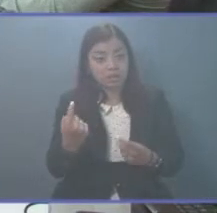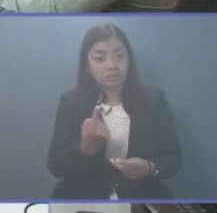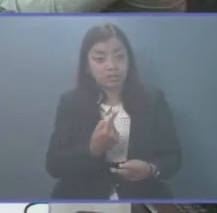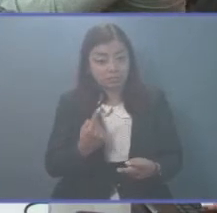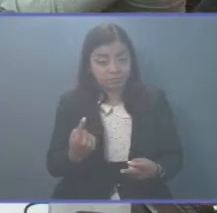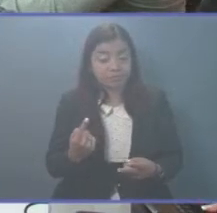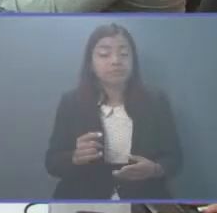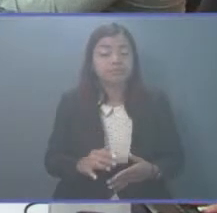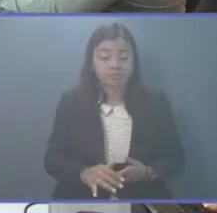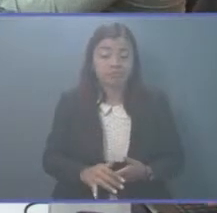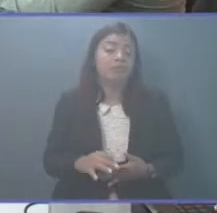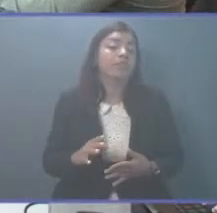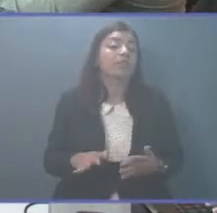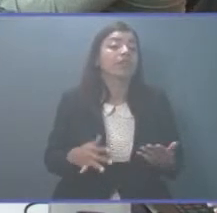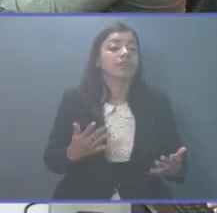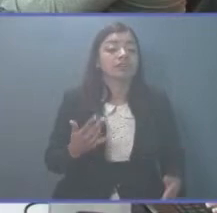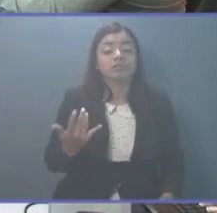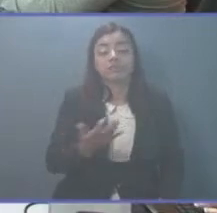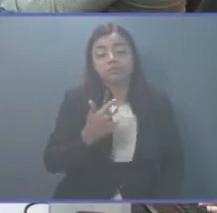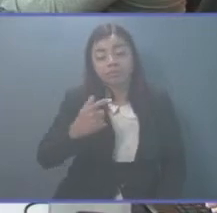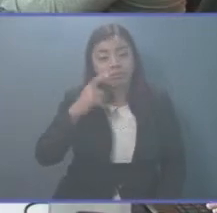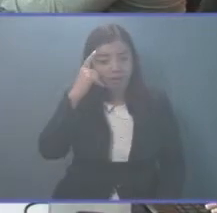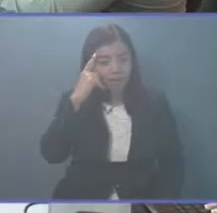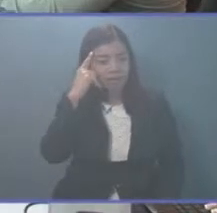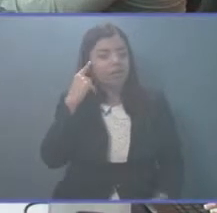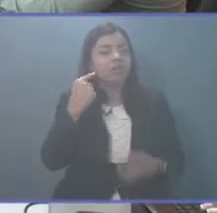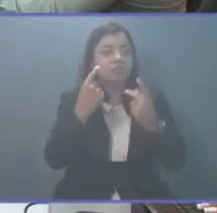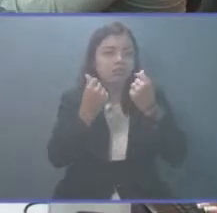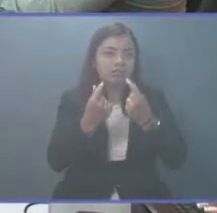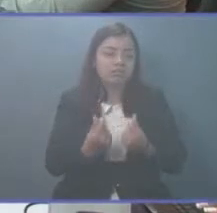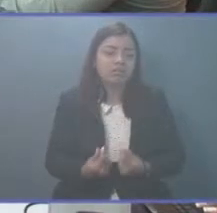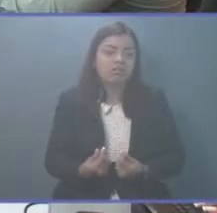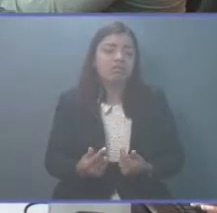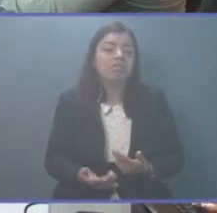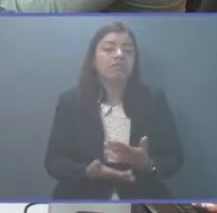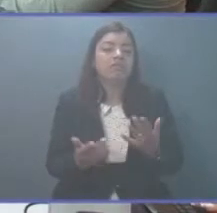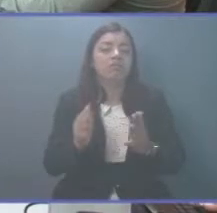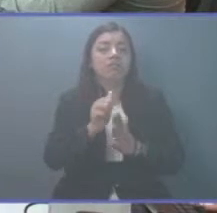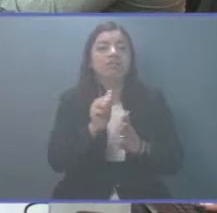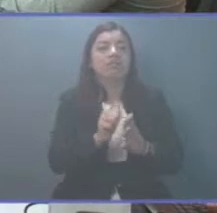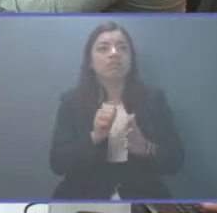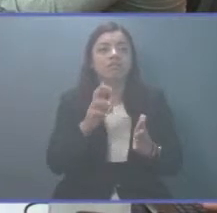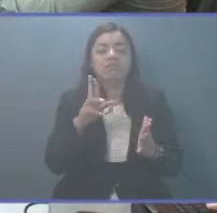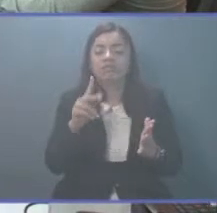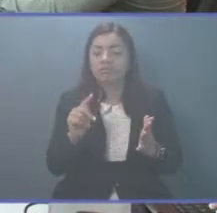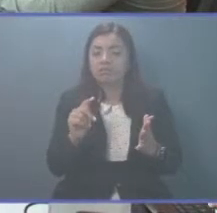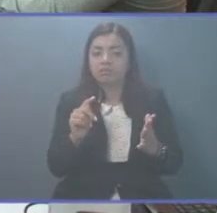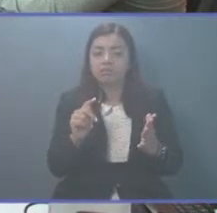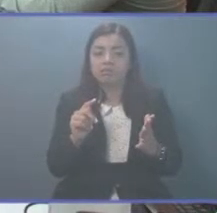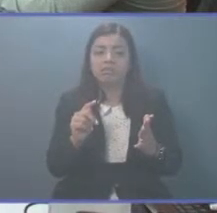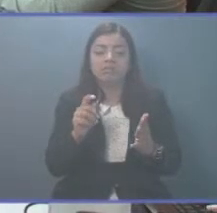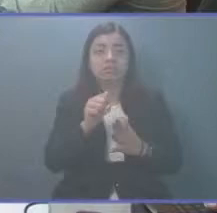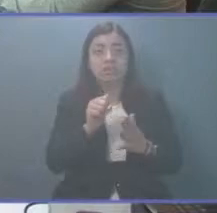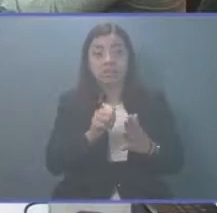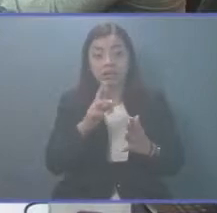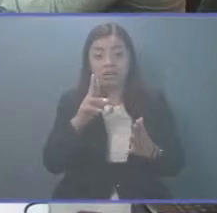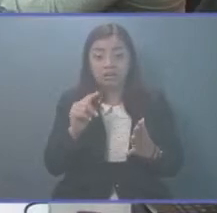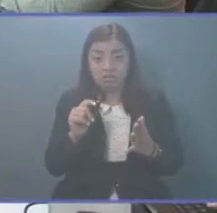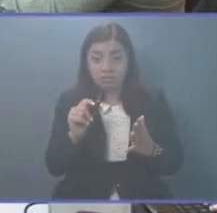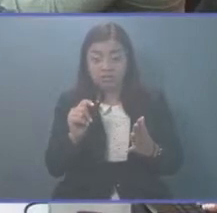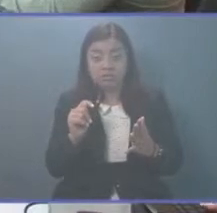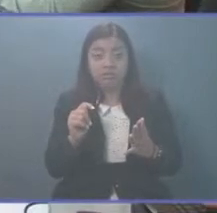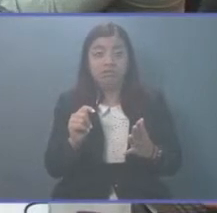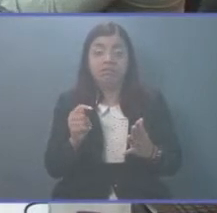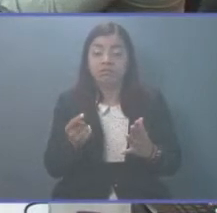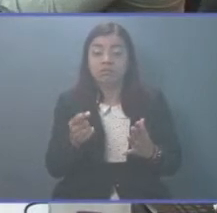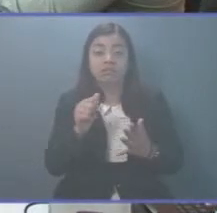personas, considerándose además de los presupuestos desarrollados en el artículo, hay que decir. ¿Qué